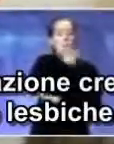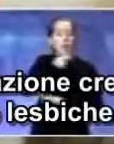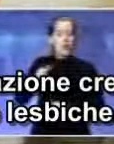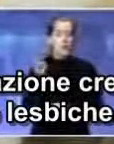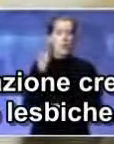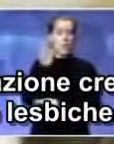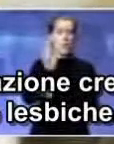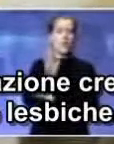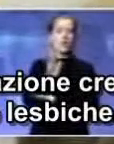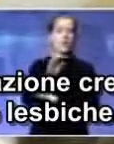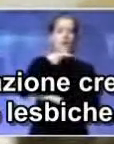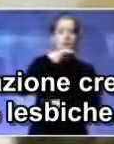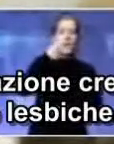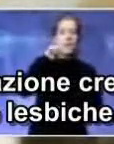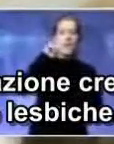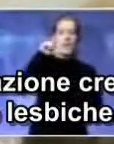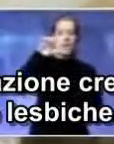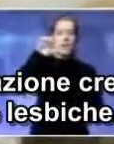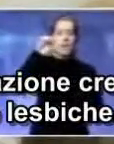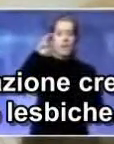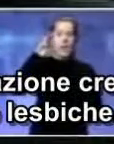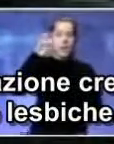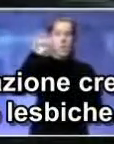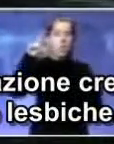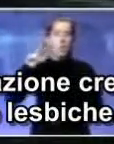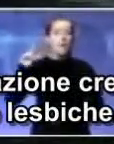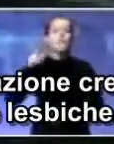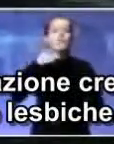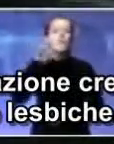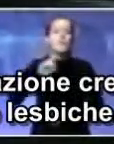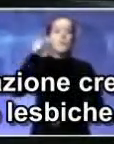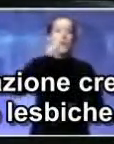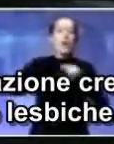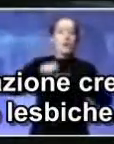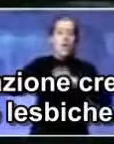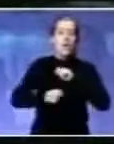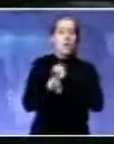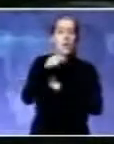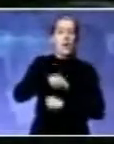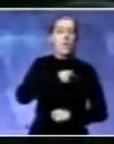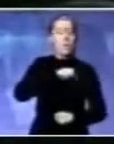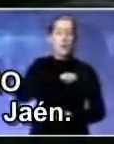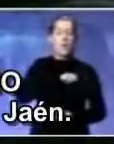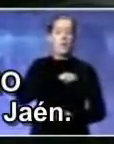de Gaylespol, la primera asociación creada en España de policías gays y lesbianas.